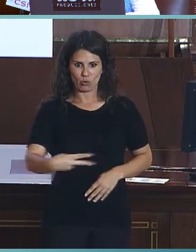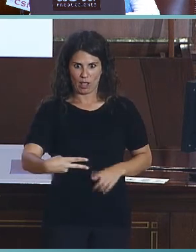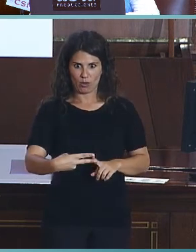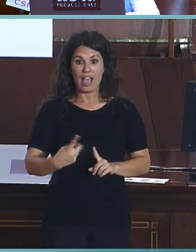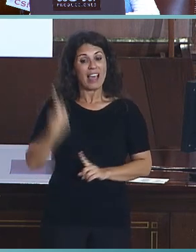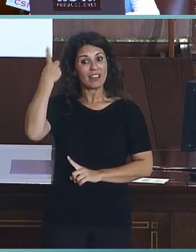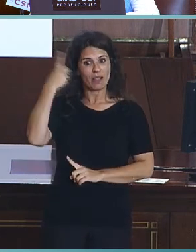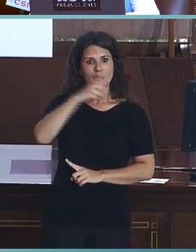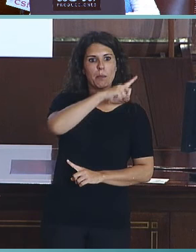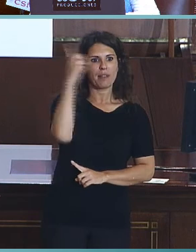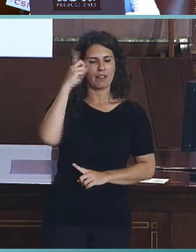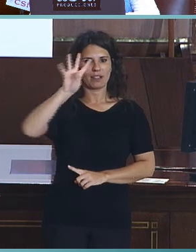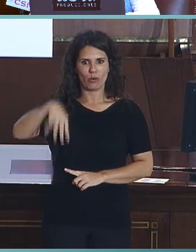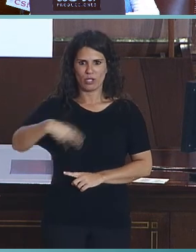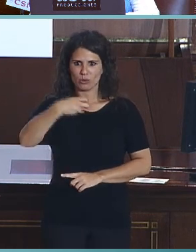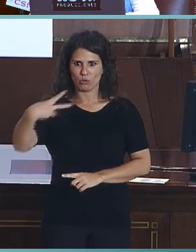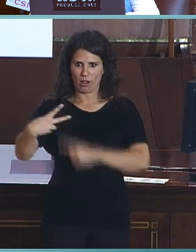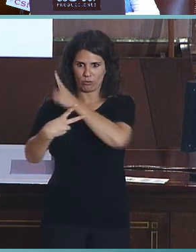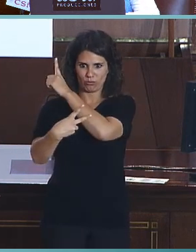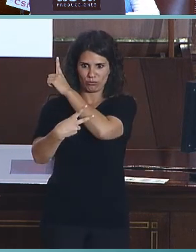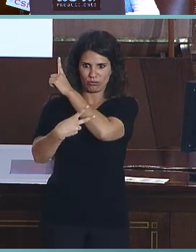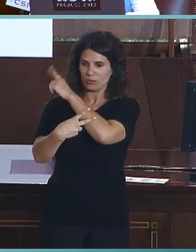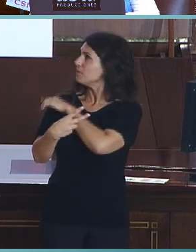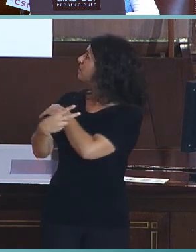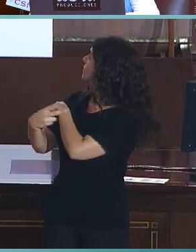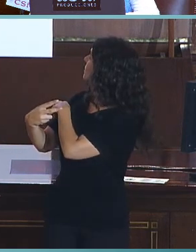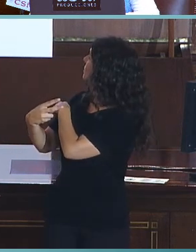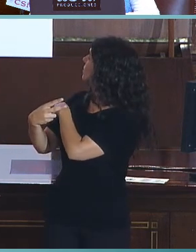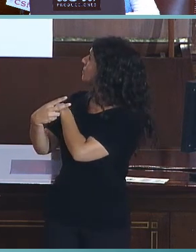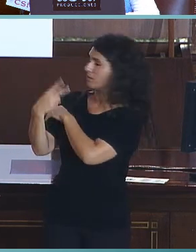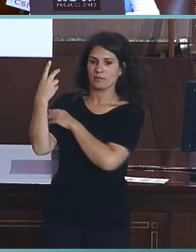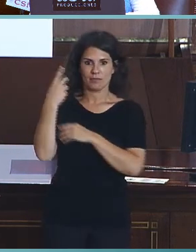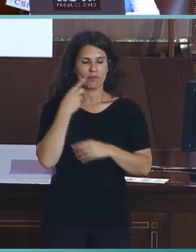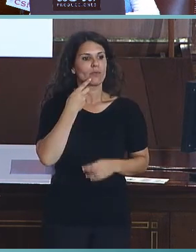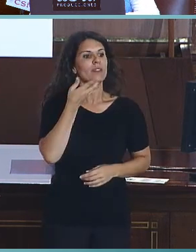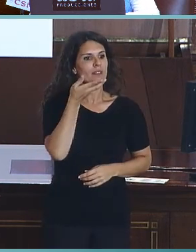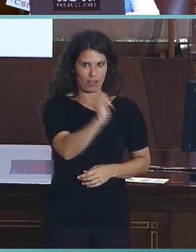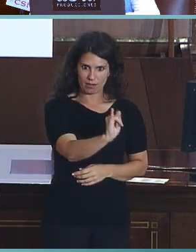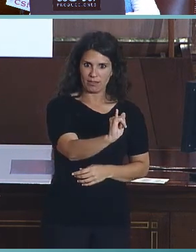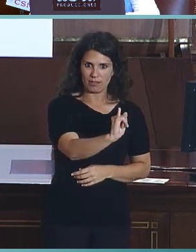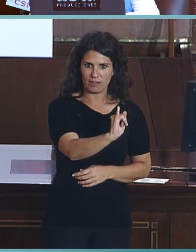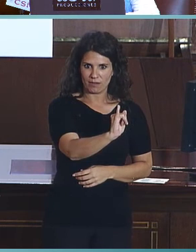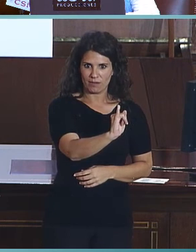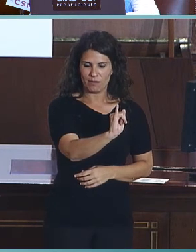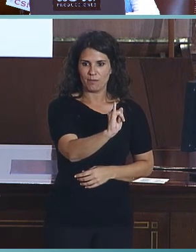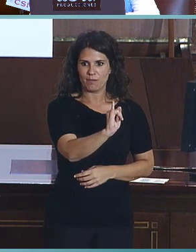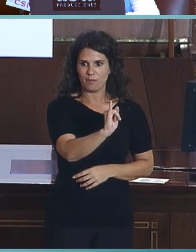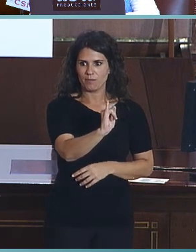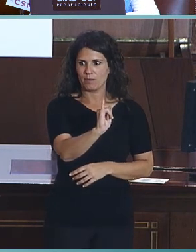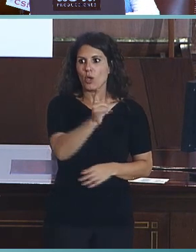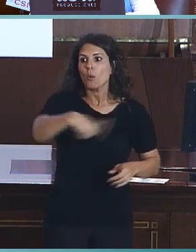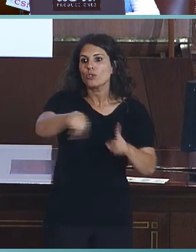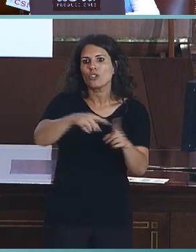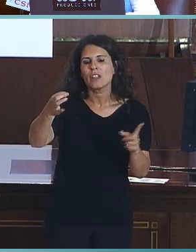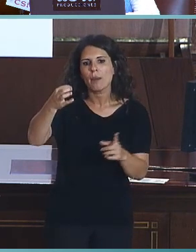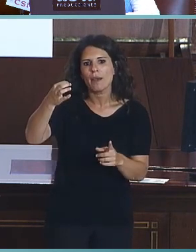y Cataluña, donde las respuestas son afirmativas, sí hay colegios bilingües. Tened en cuenta que esto es la